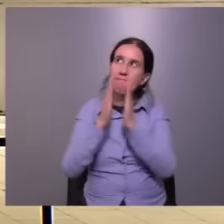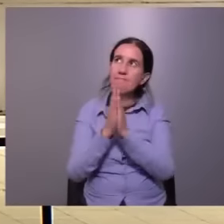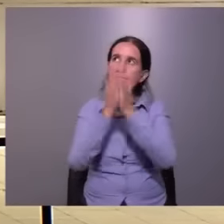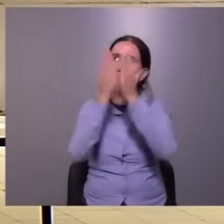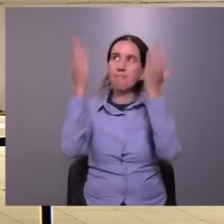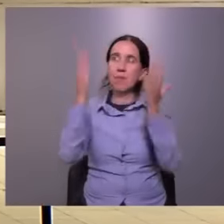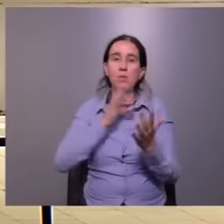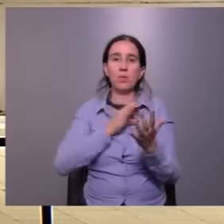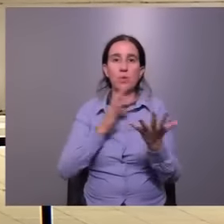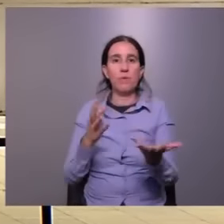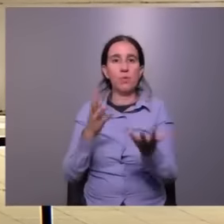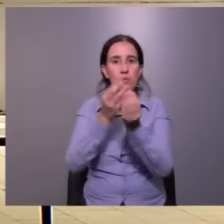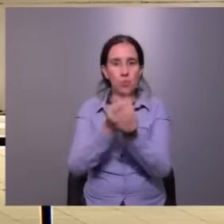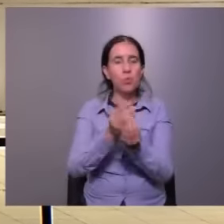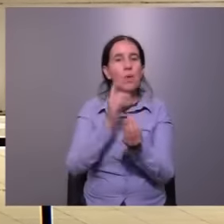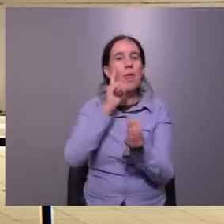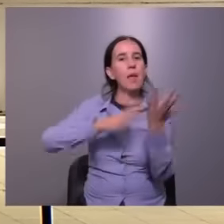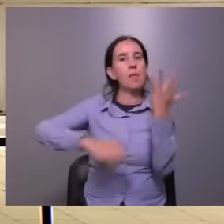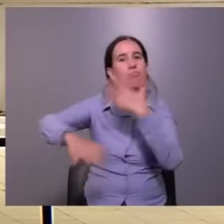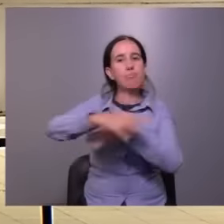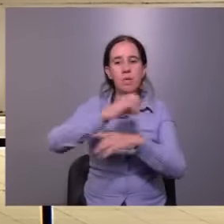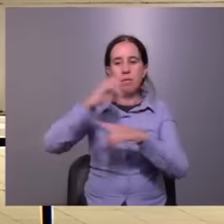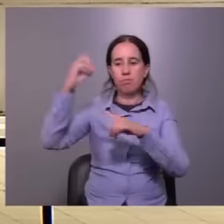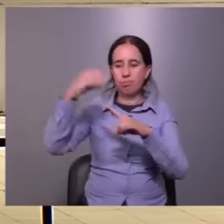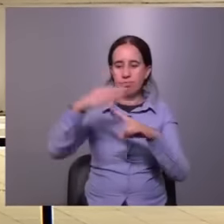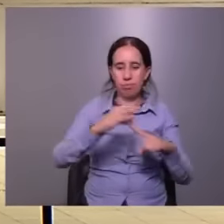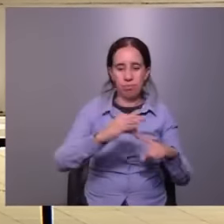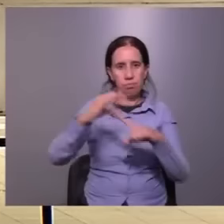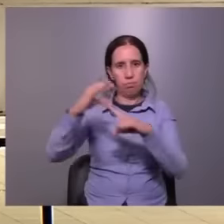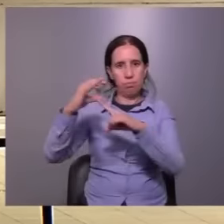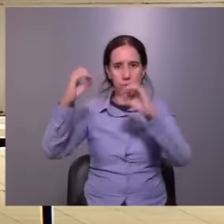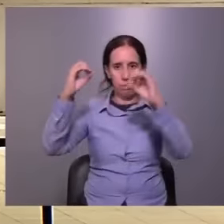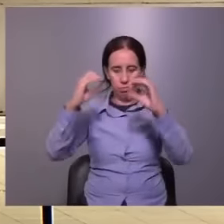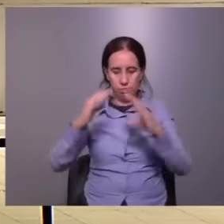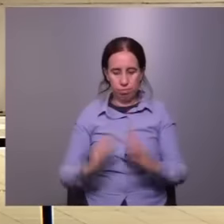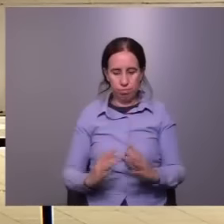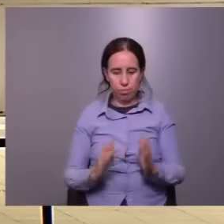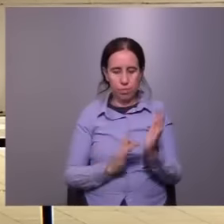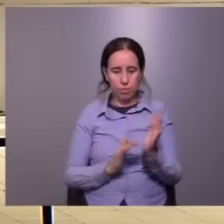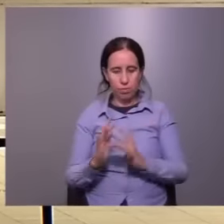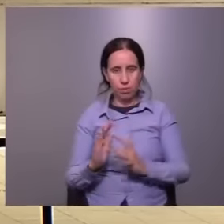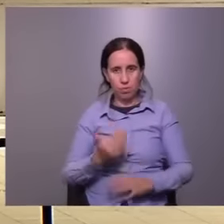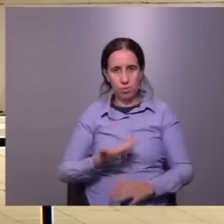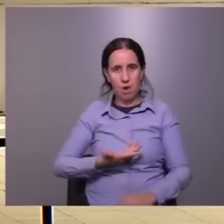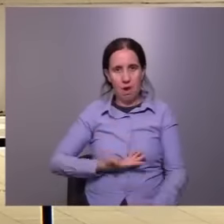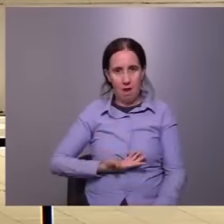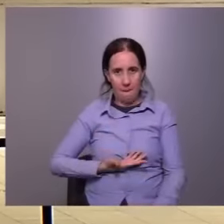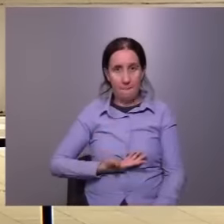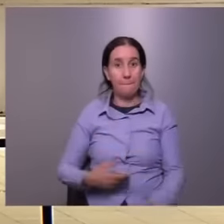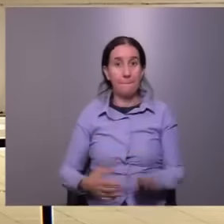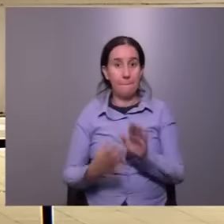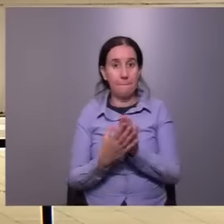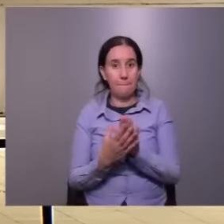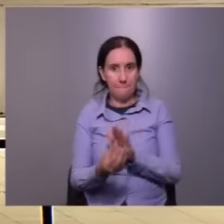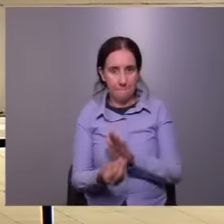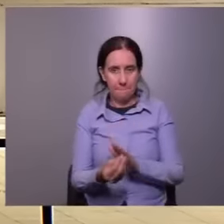na hora da nossa morte. Amém. Dios te salve, María, llena eres de gracia, el Señor es